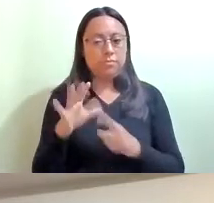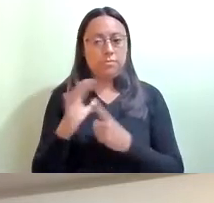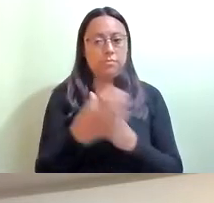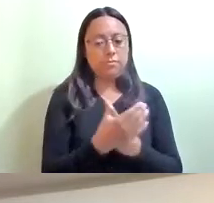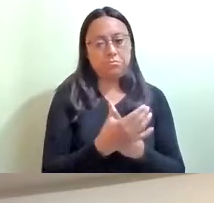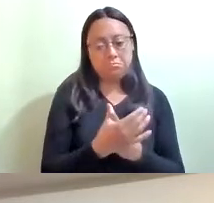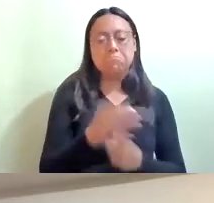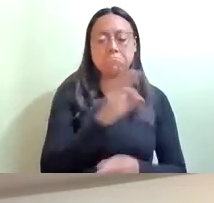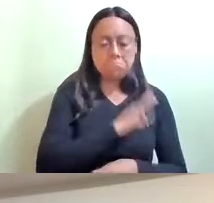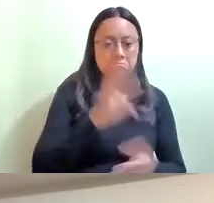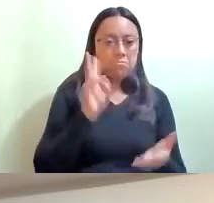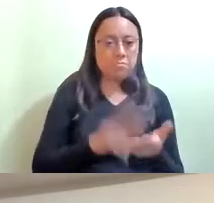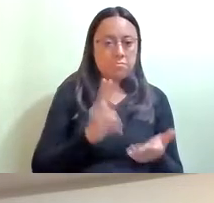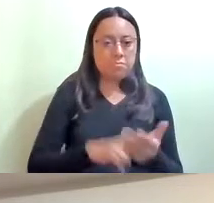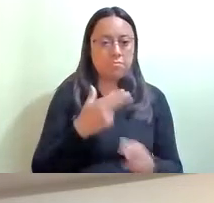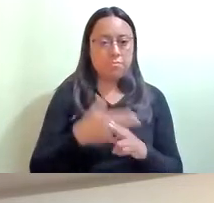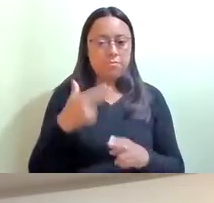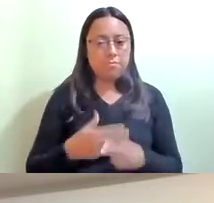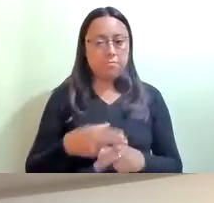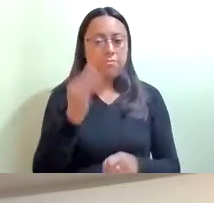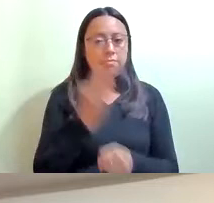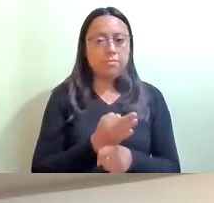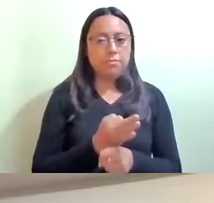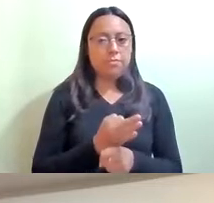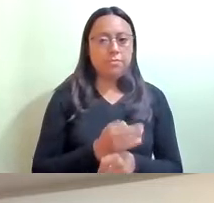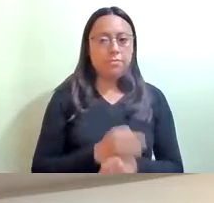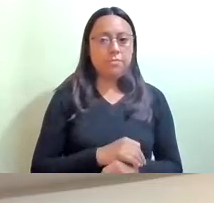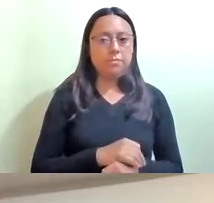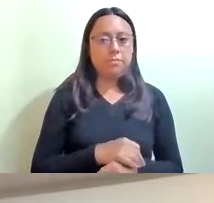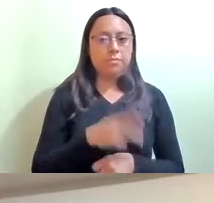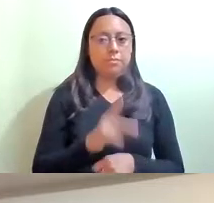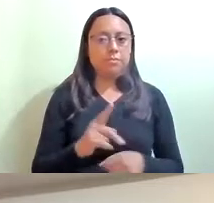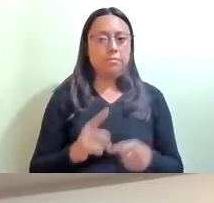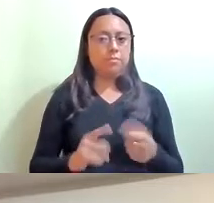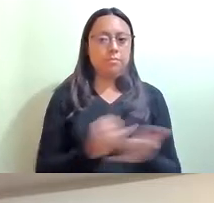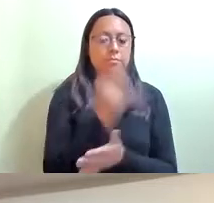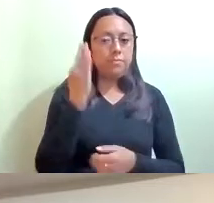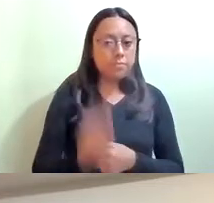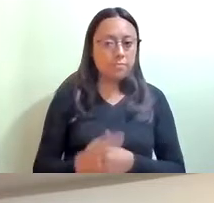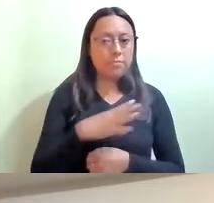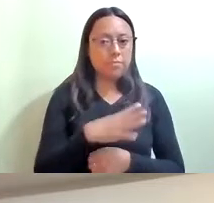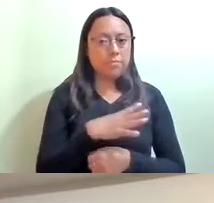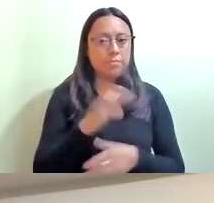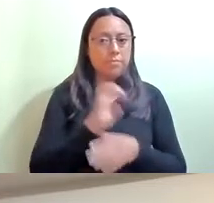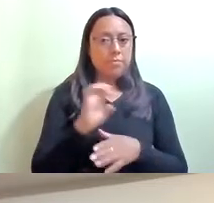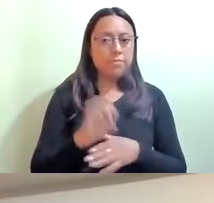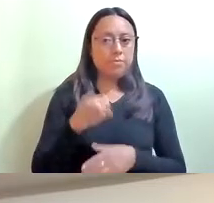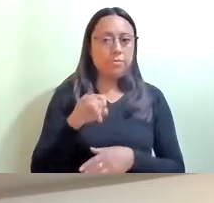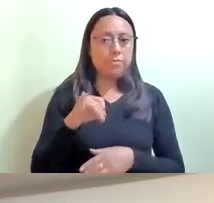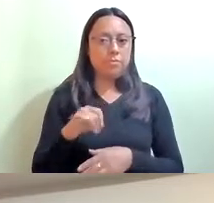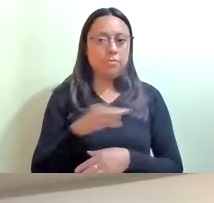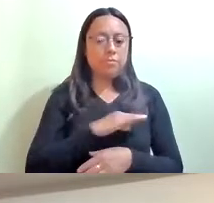válido lo que se ha hecho hasta el momento. Cuando ya hay un dictamen, entonces sí habría que hacer